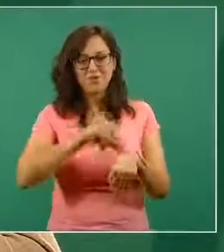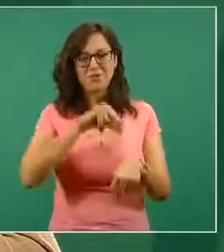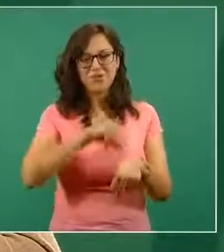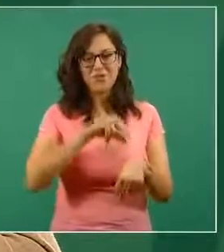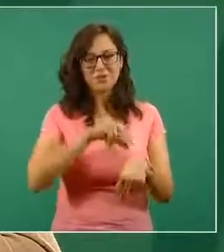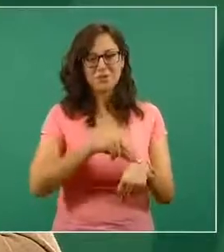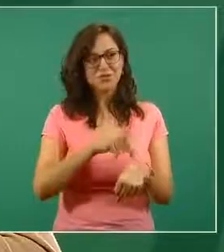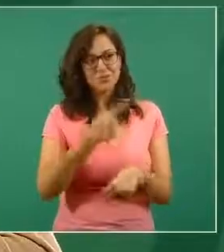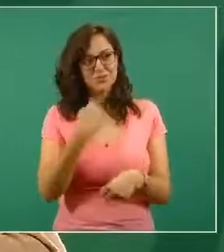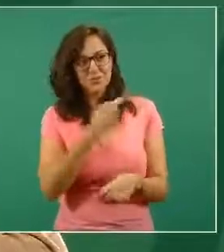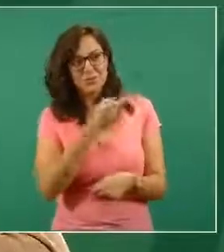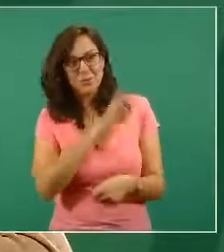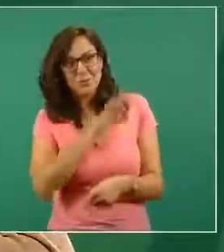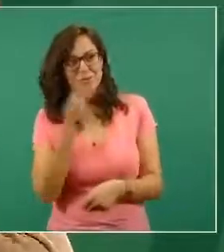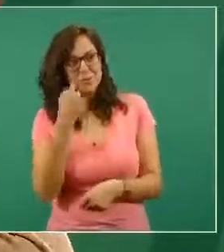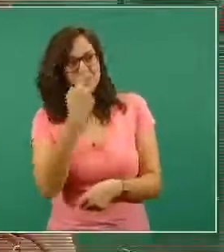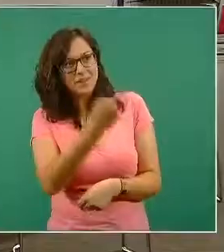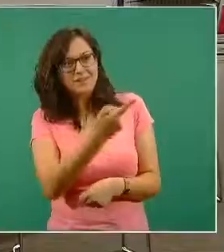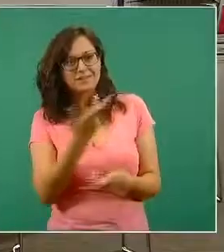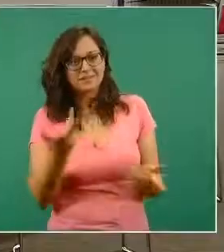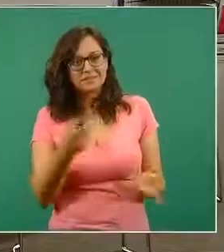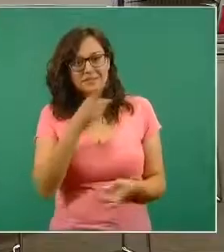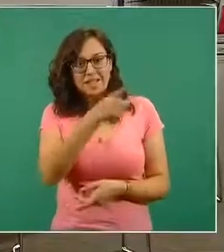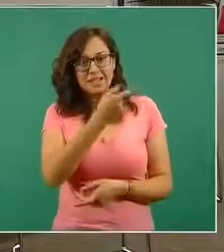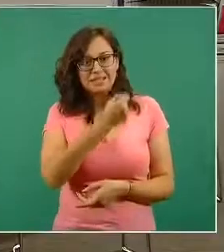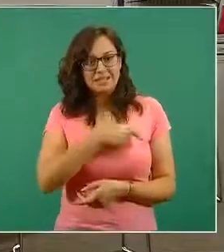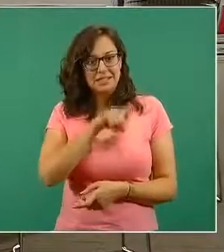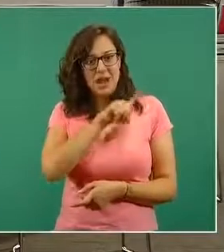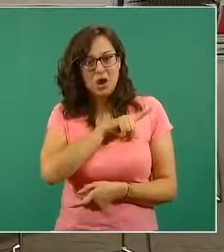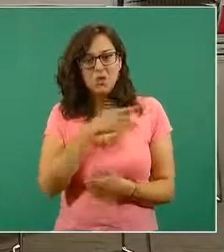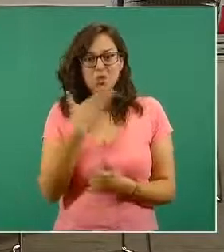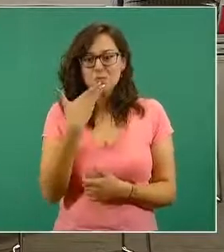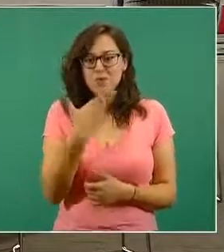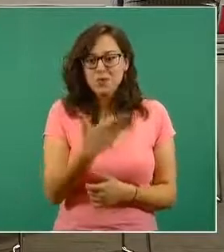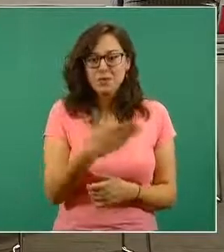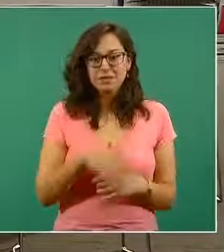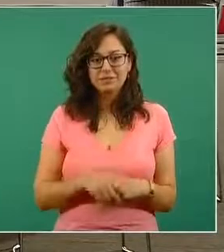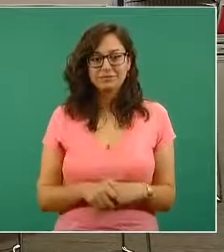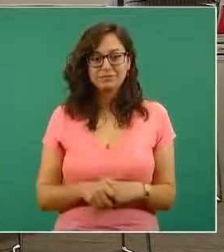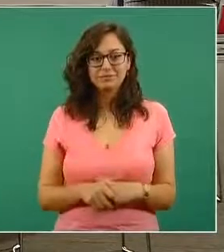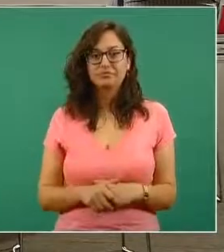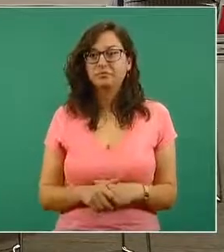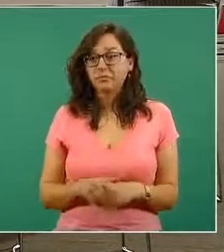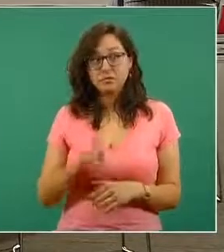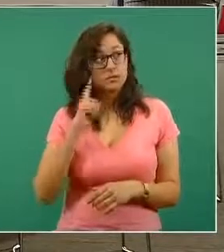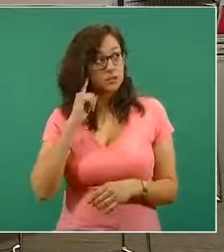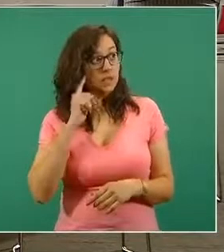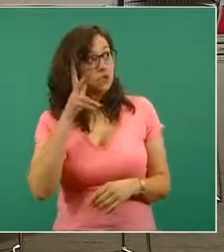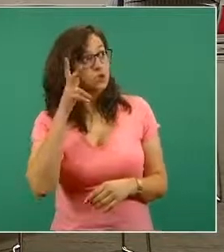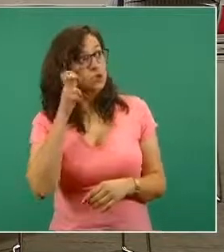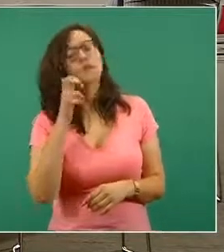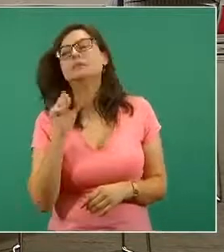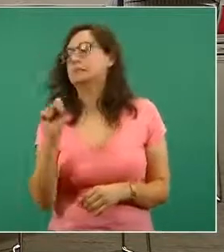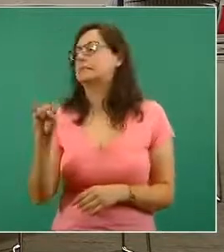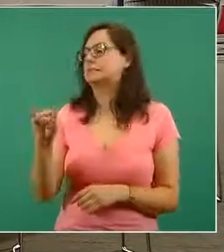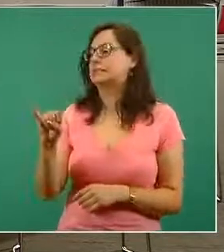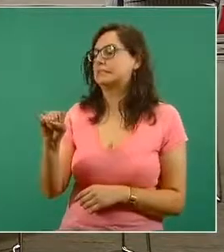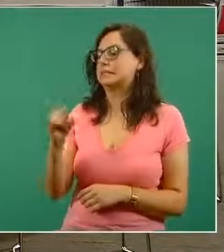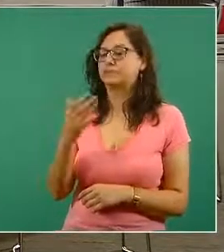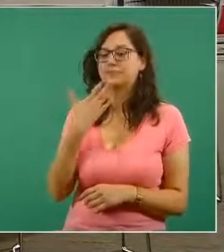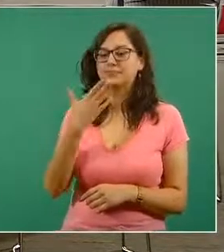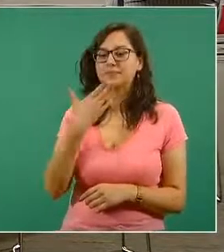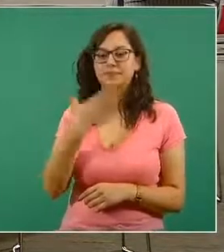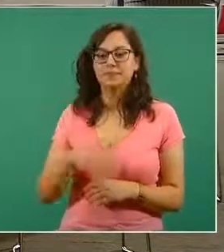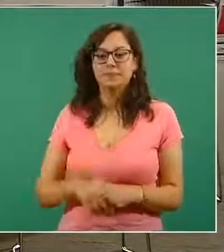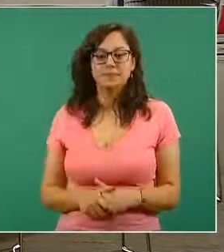ver, está estable, asintomático. Doctor, ¿escuchó la pregunta? Sí. Muy bien. Muchas gracias.